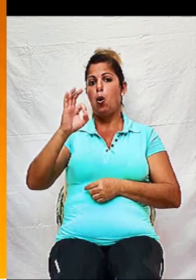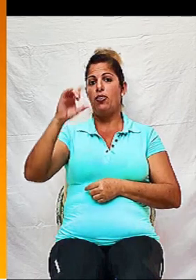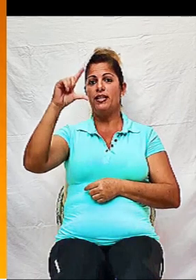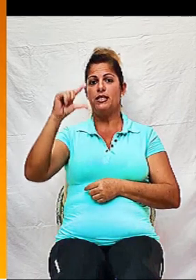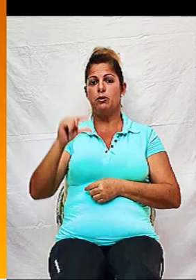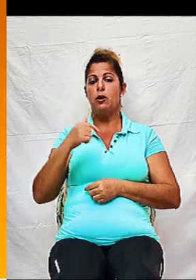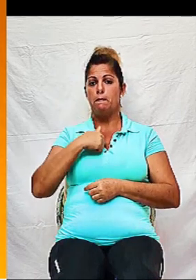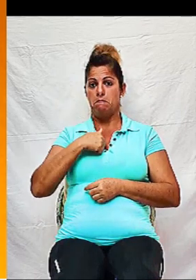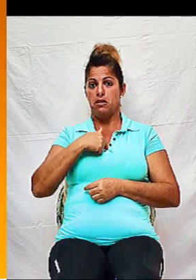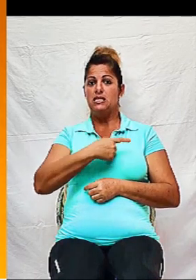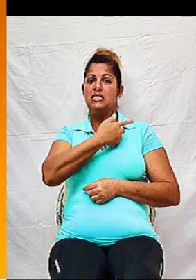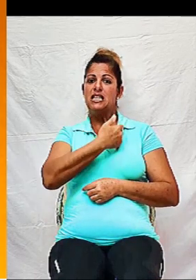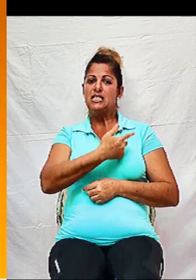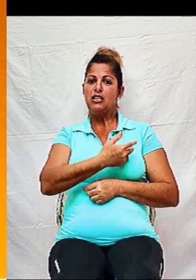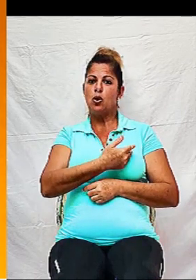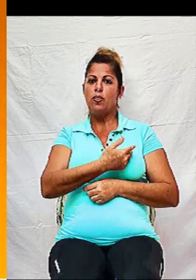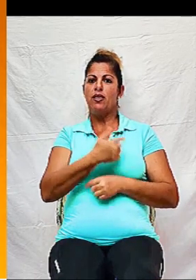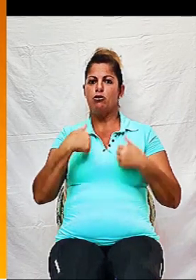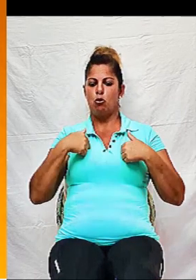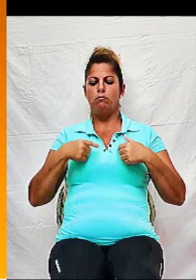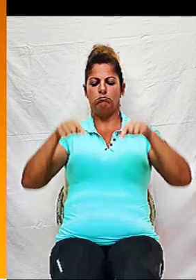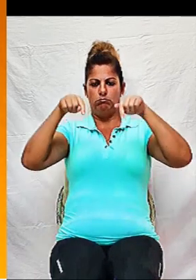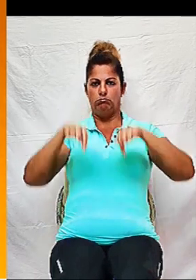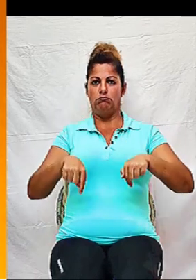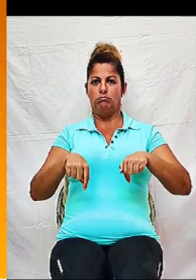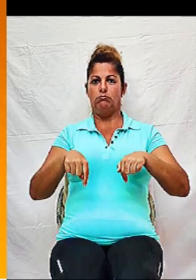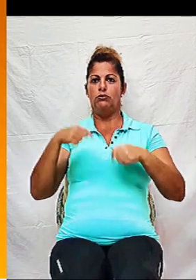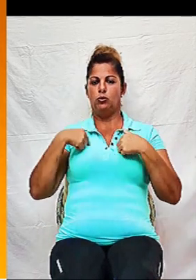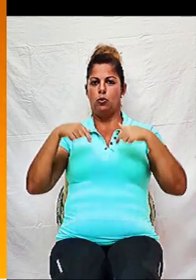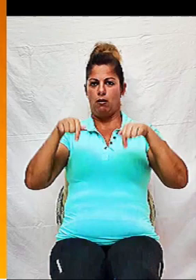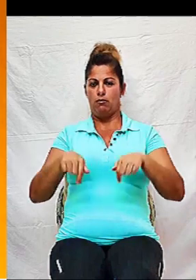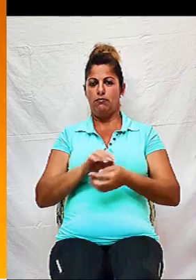¿Aumenta o disminuye mi sensación de presencia?